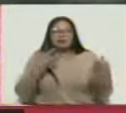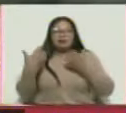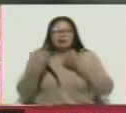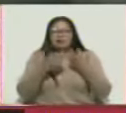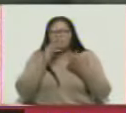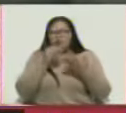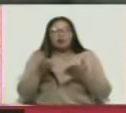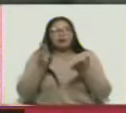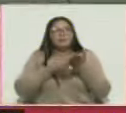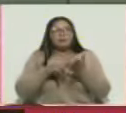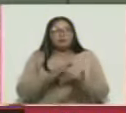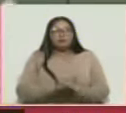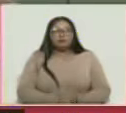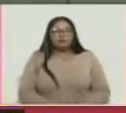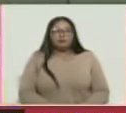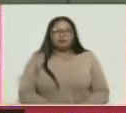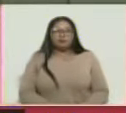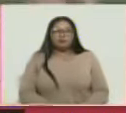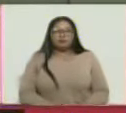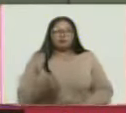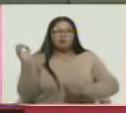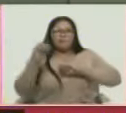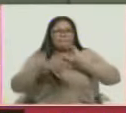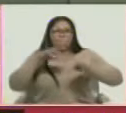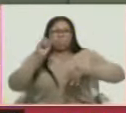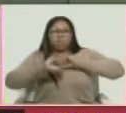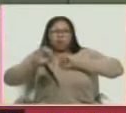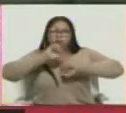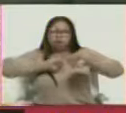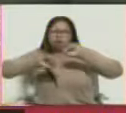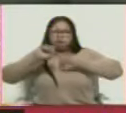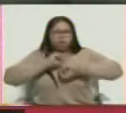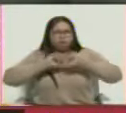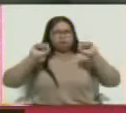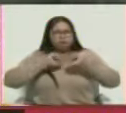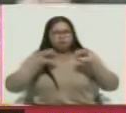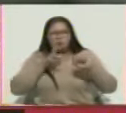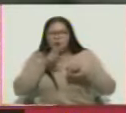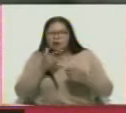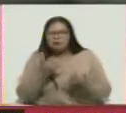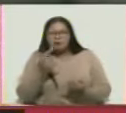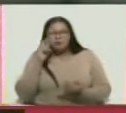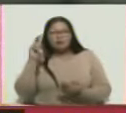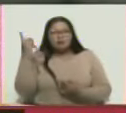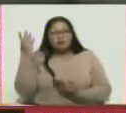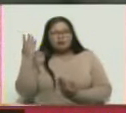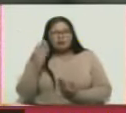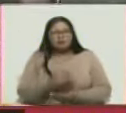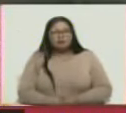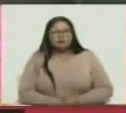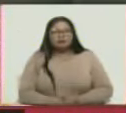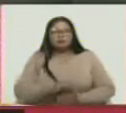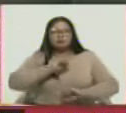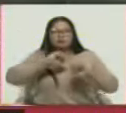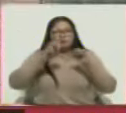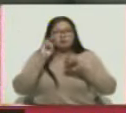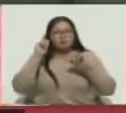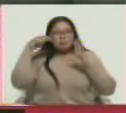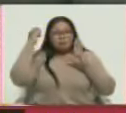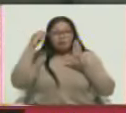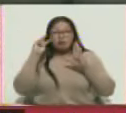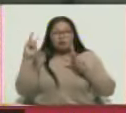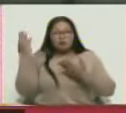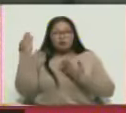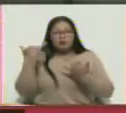Vuelvo a decir, no se puede... Es un bombardeo criminal. Criminal. Ustedes han visto las imágenes de los bombardeos. El video que ustedes